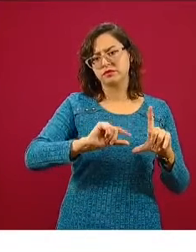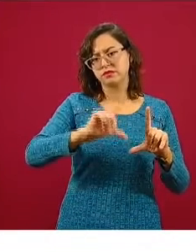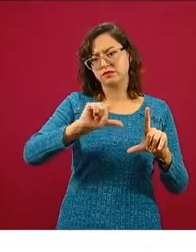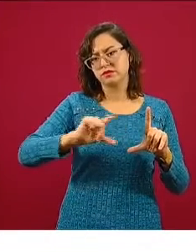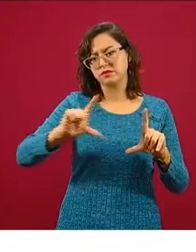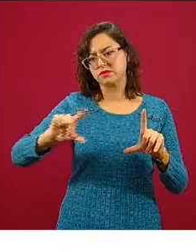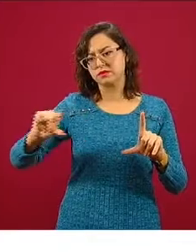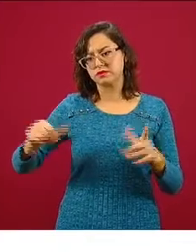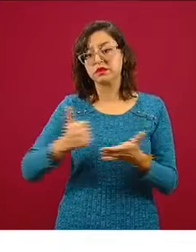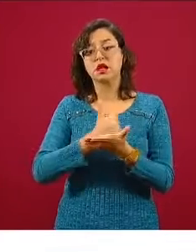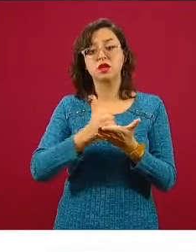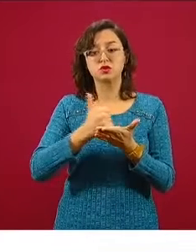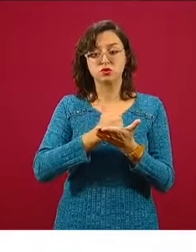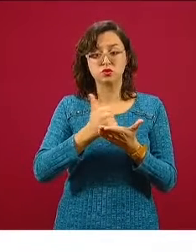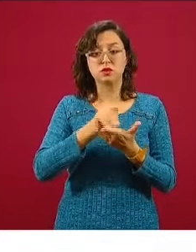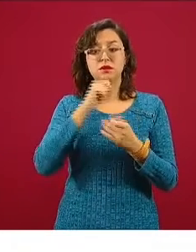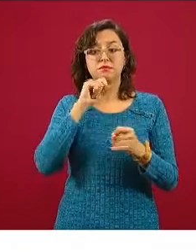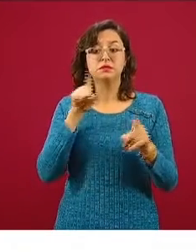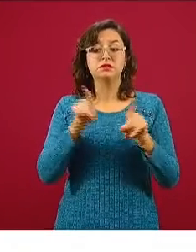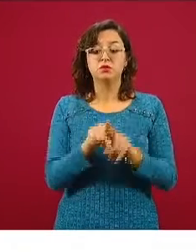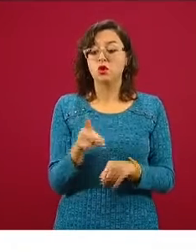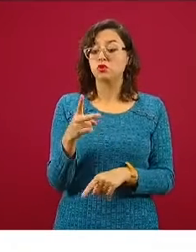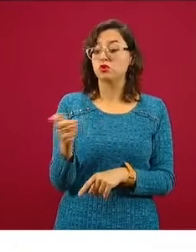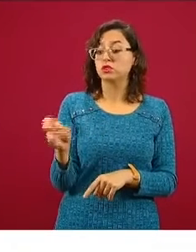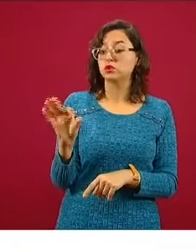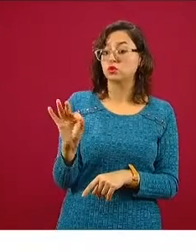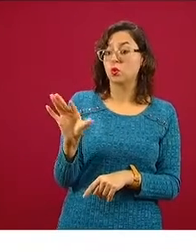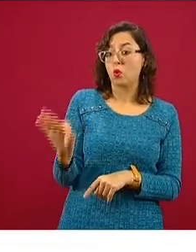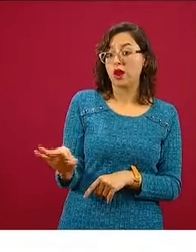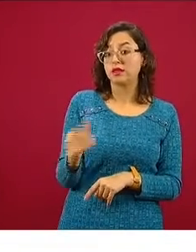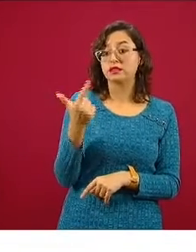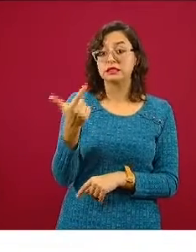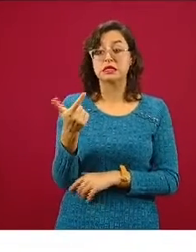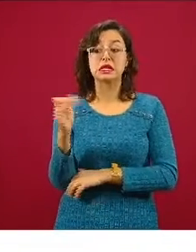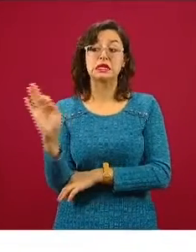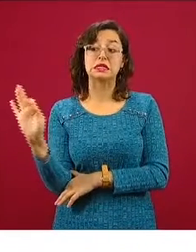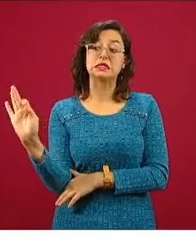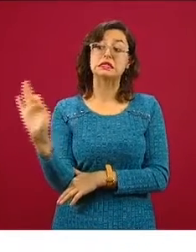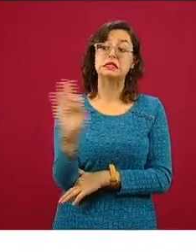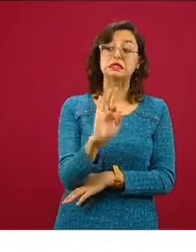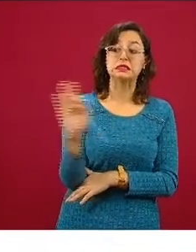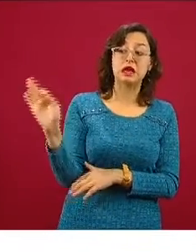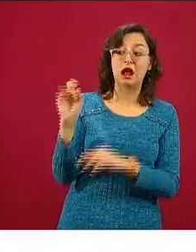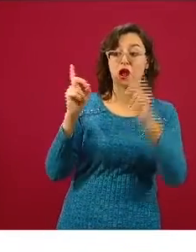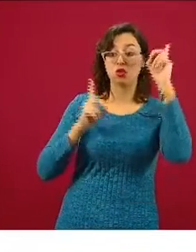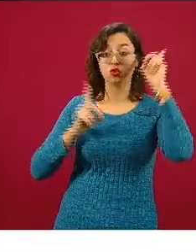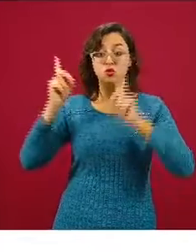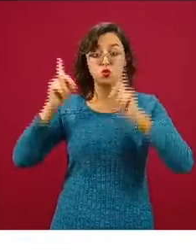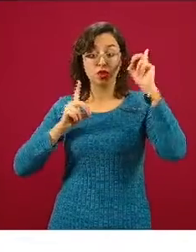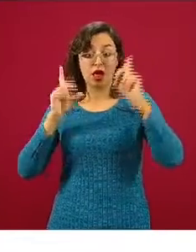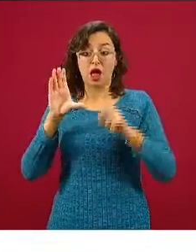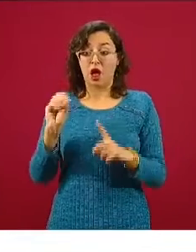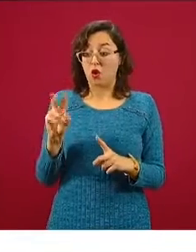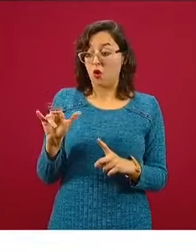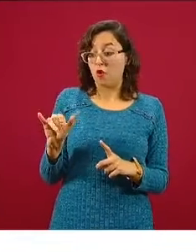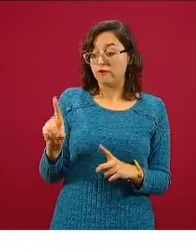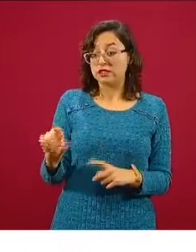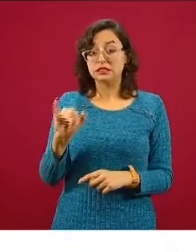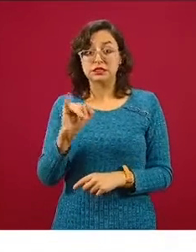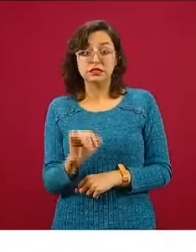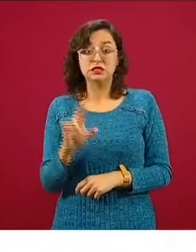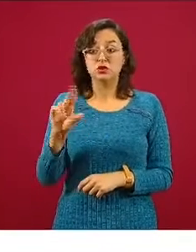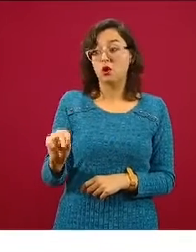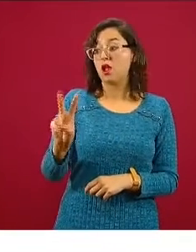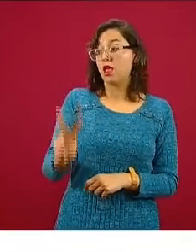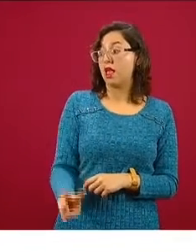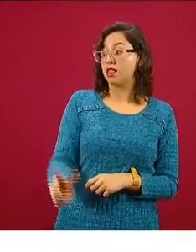azul. Asimismo, tenemos 247 defunciones que se encuentran en esta categoría de sospechosas, que ya explicábamos el viernes pasado